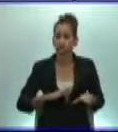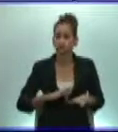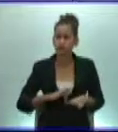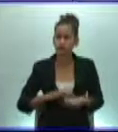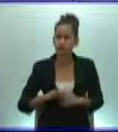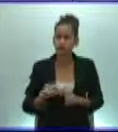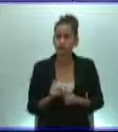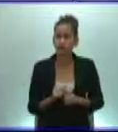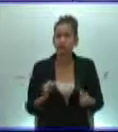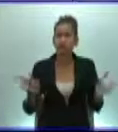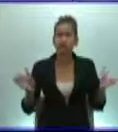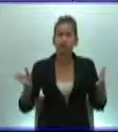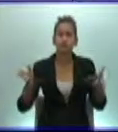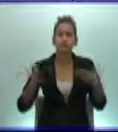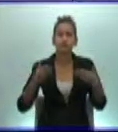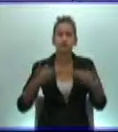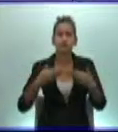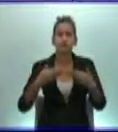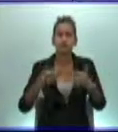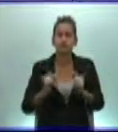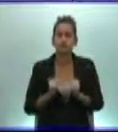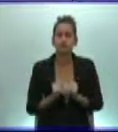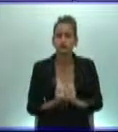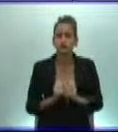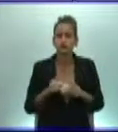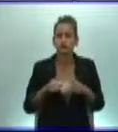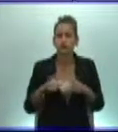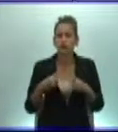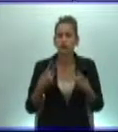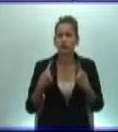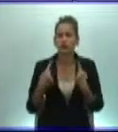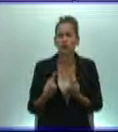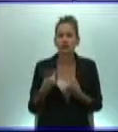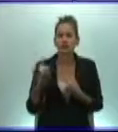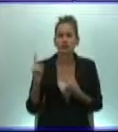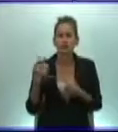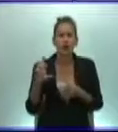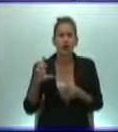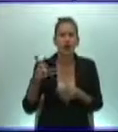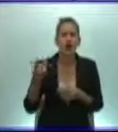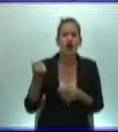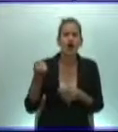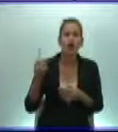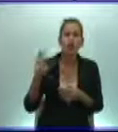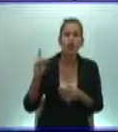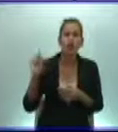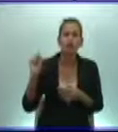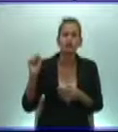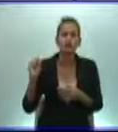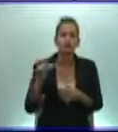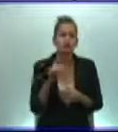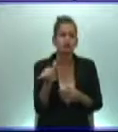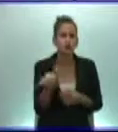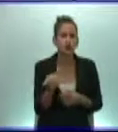la conclusión de por qué estos lados son iguales.